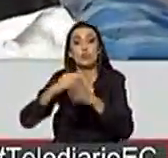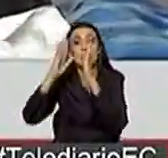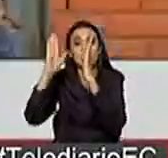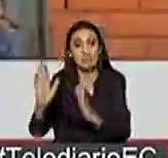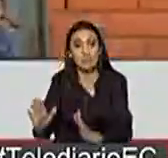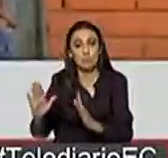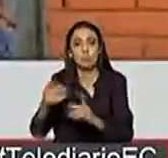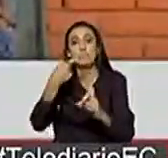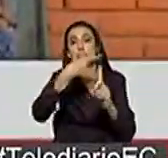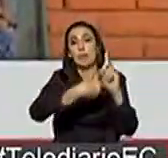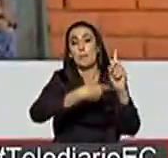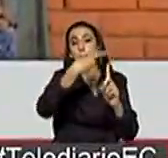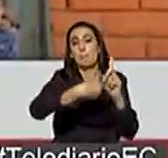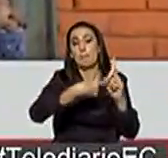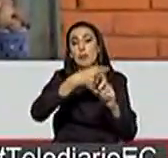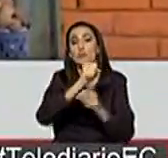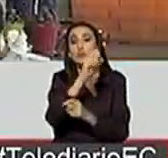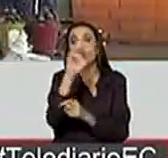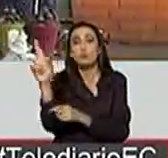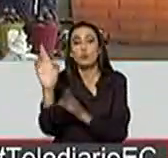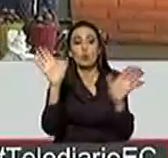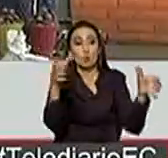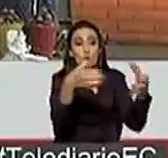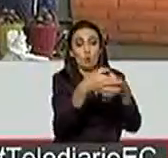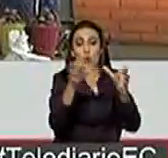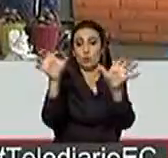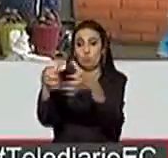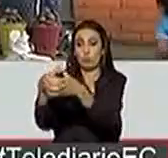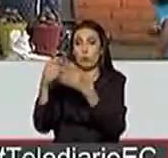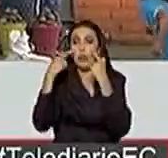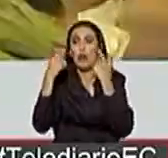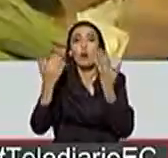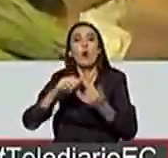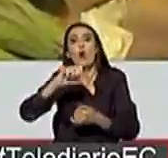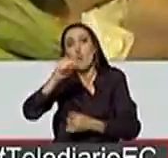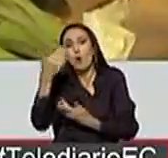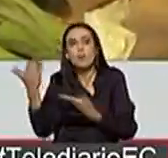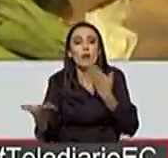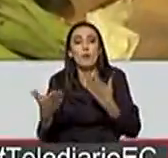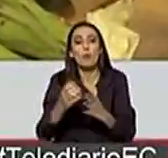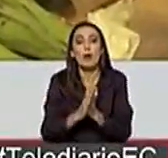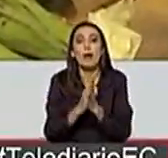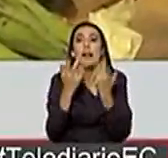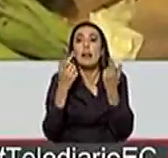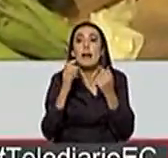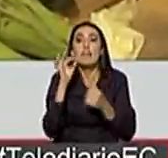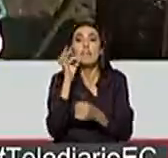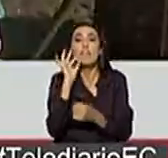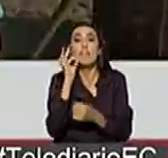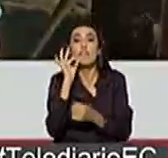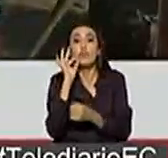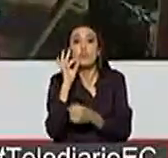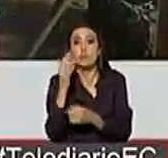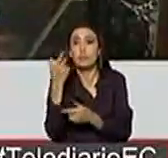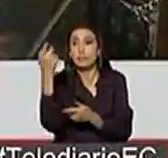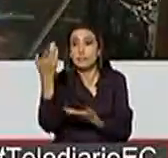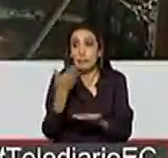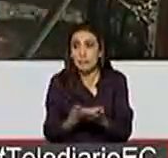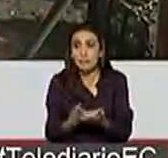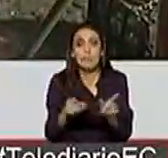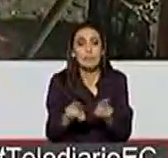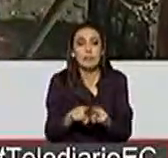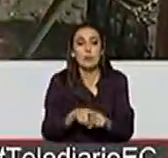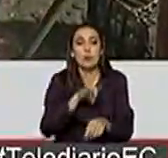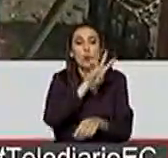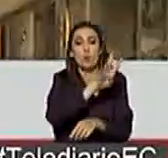del sur de quito divididos en cinco áreas otra de las zonas afectadas fue la de verduras frutas y legumbres aquí se abastecen